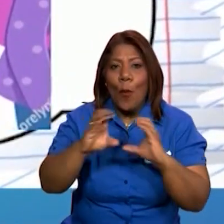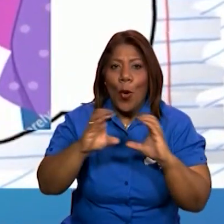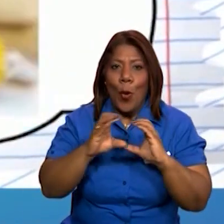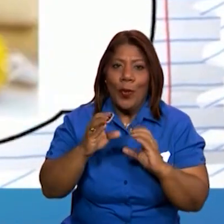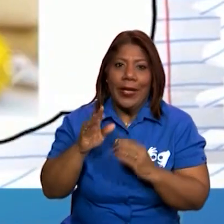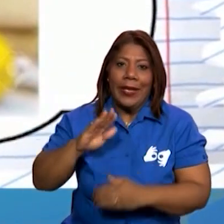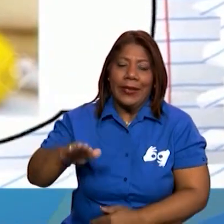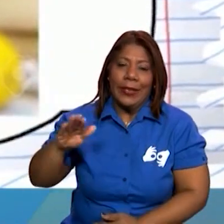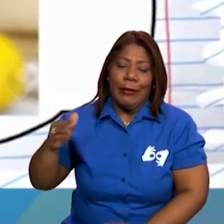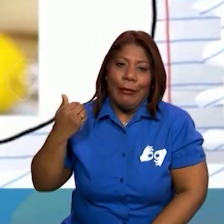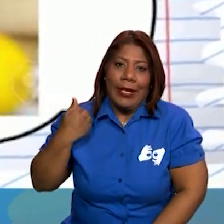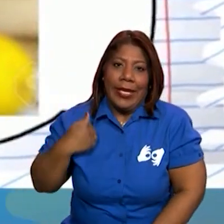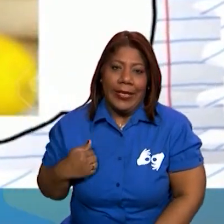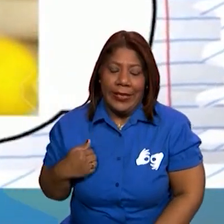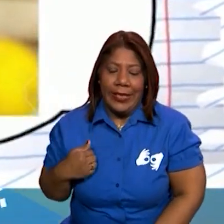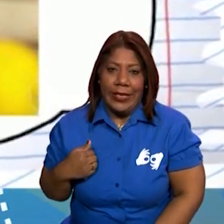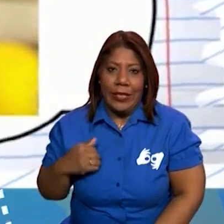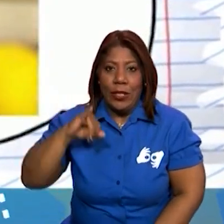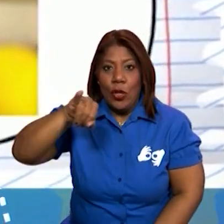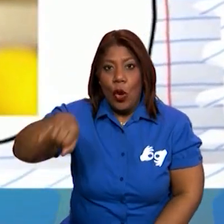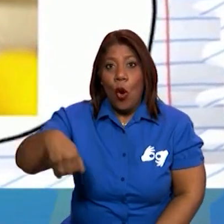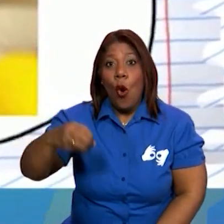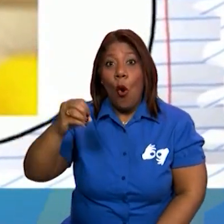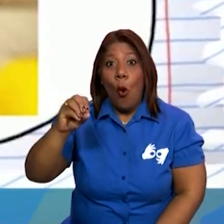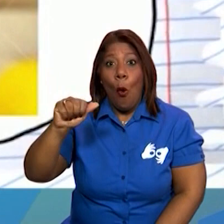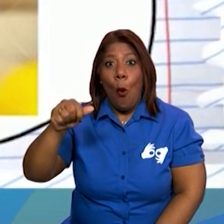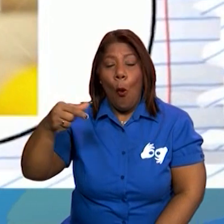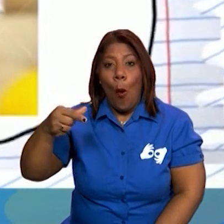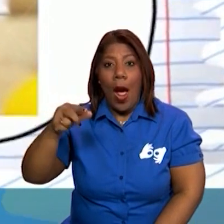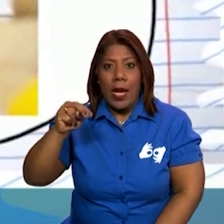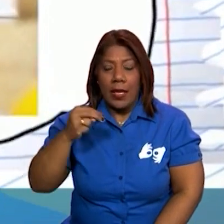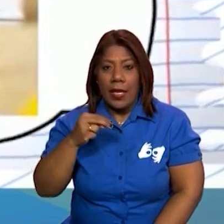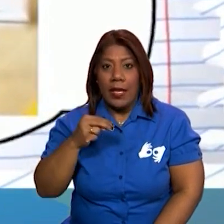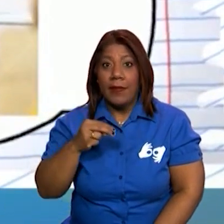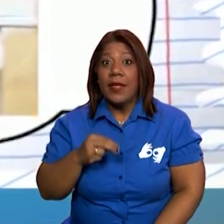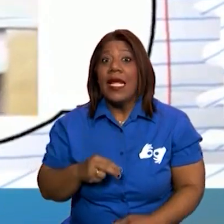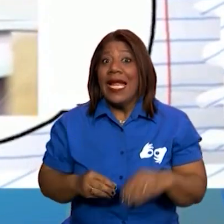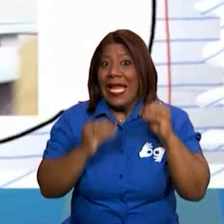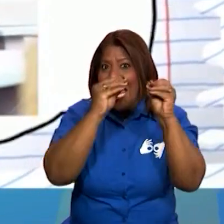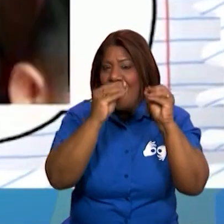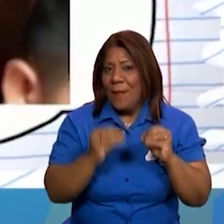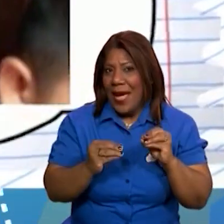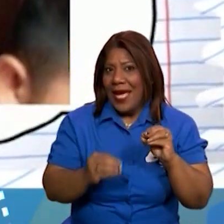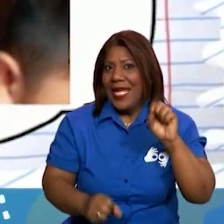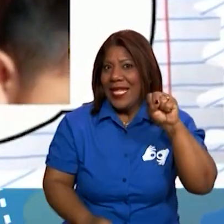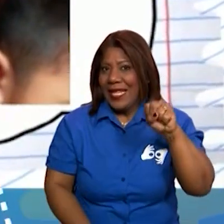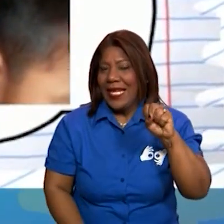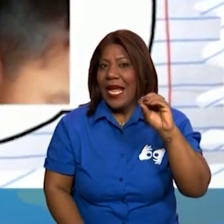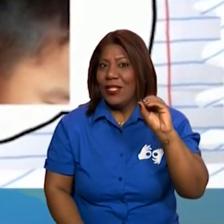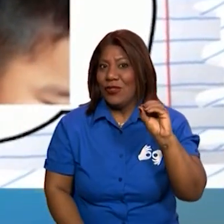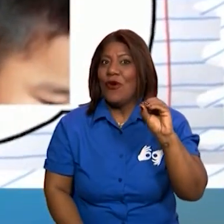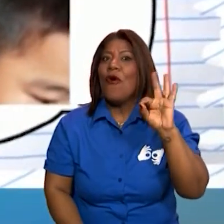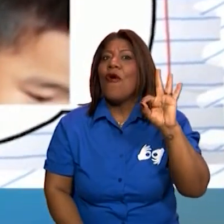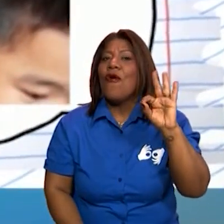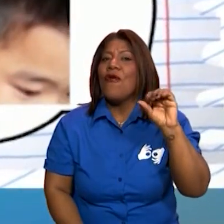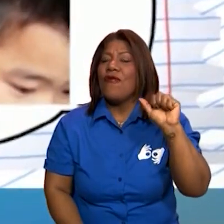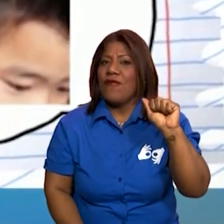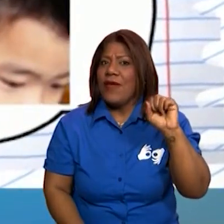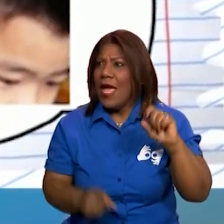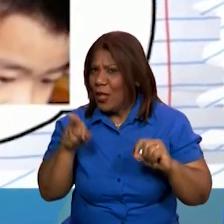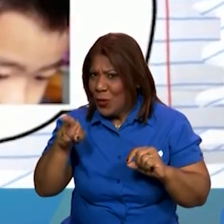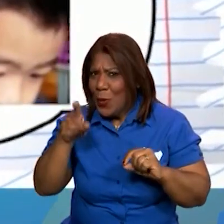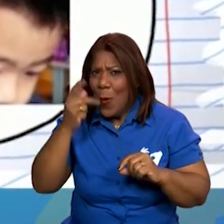él. La profesora Sofía le pidió a Carla que se sentara junto a Joaquín y le